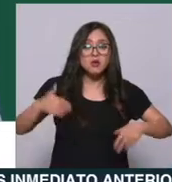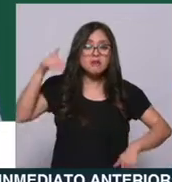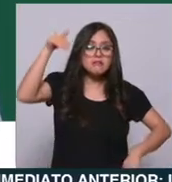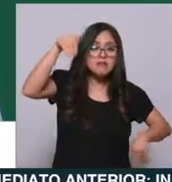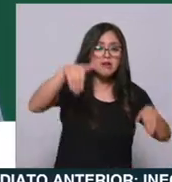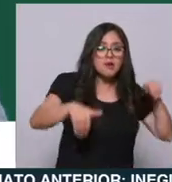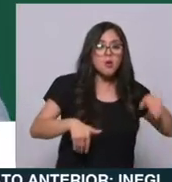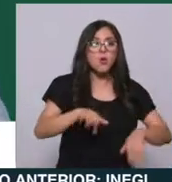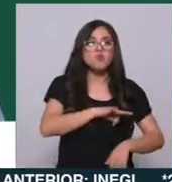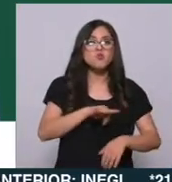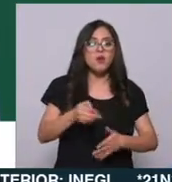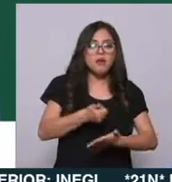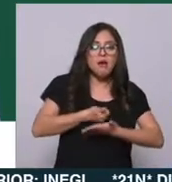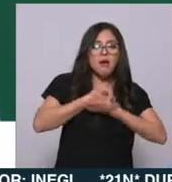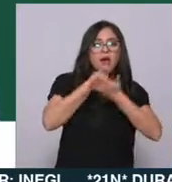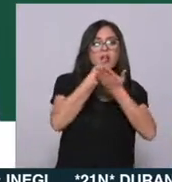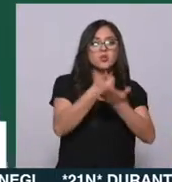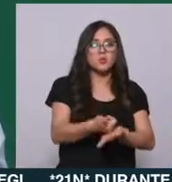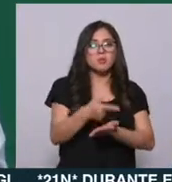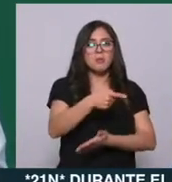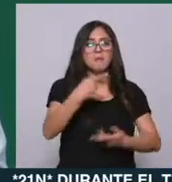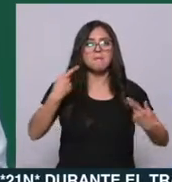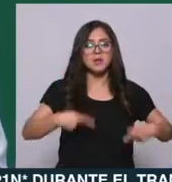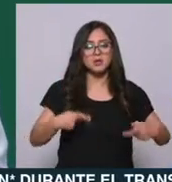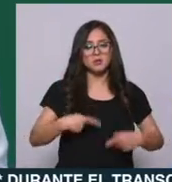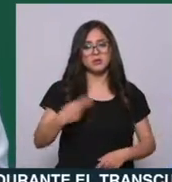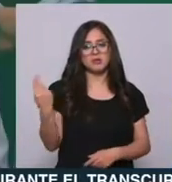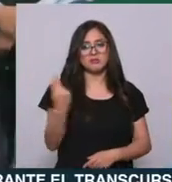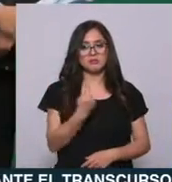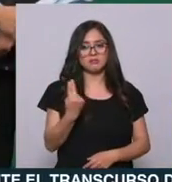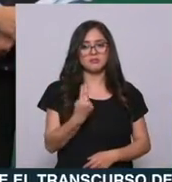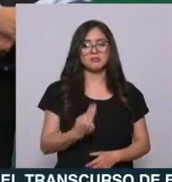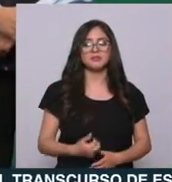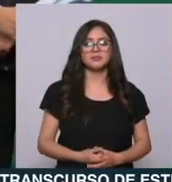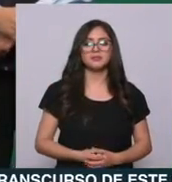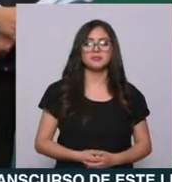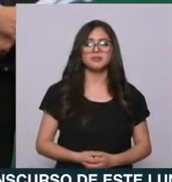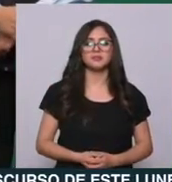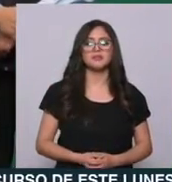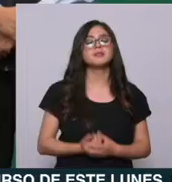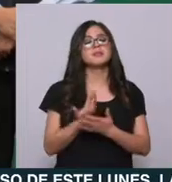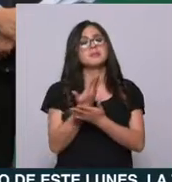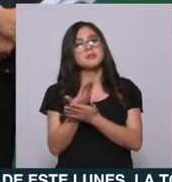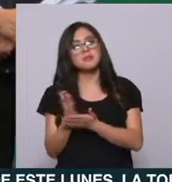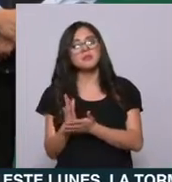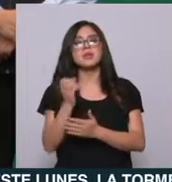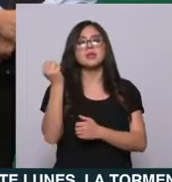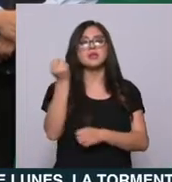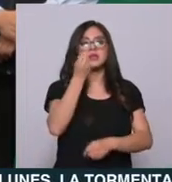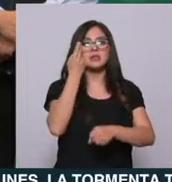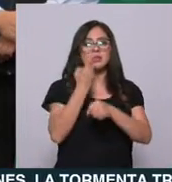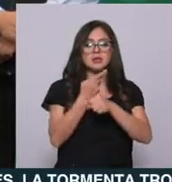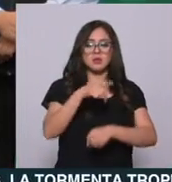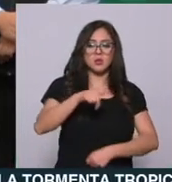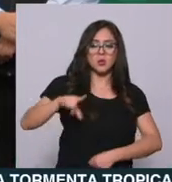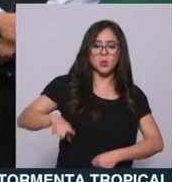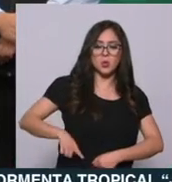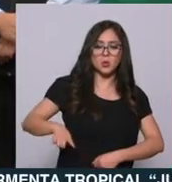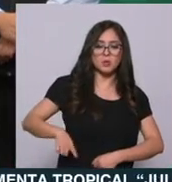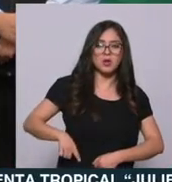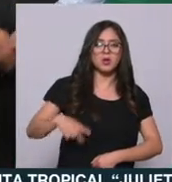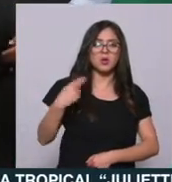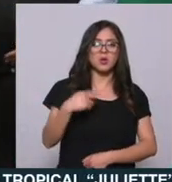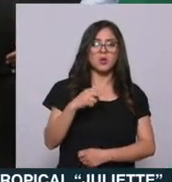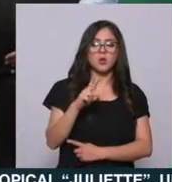poder auxiliar a quien así lo necesite. Por su parte, la secretaria de Gobierno de la Ciudad de México,